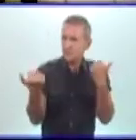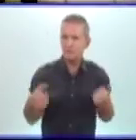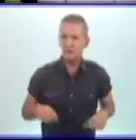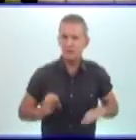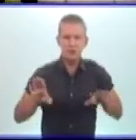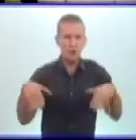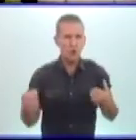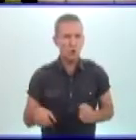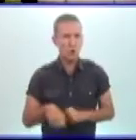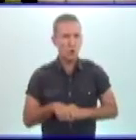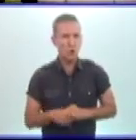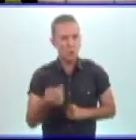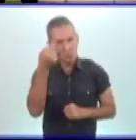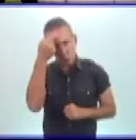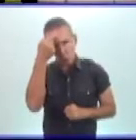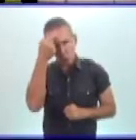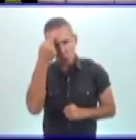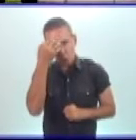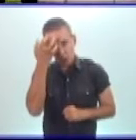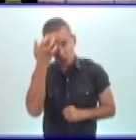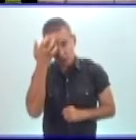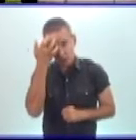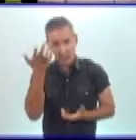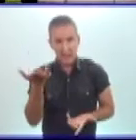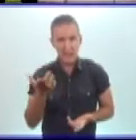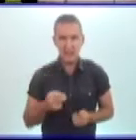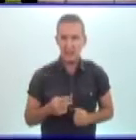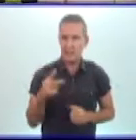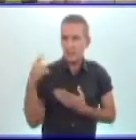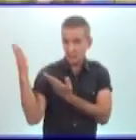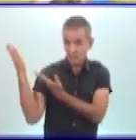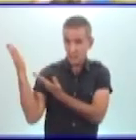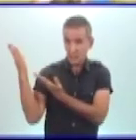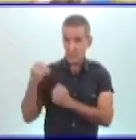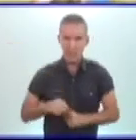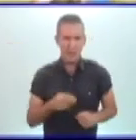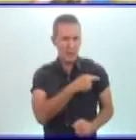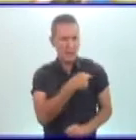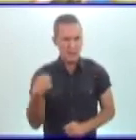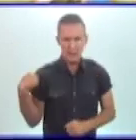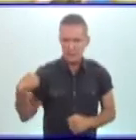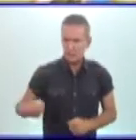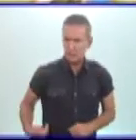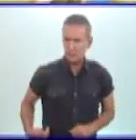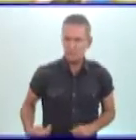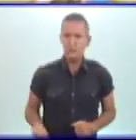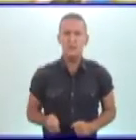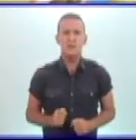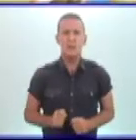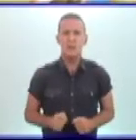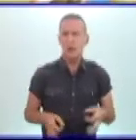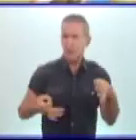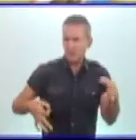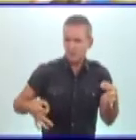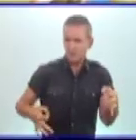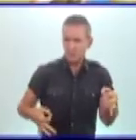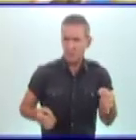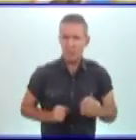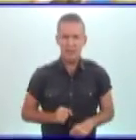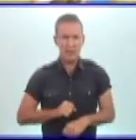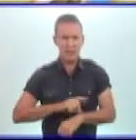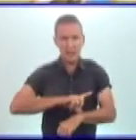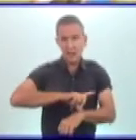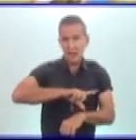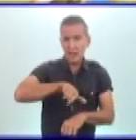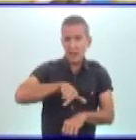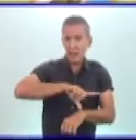la India, que también está apareciendo en pantalla, la milenaria China, que nos legó la pólvora, el papel, la brújula,